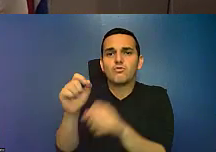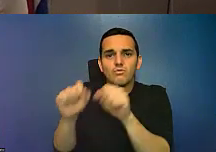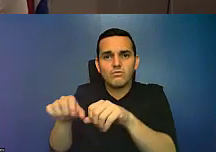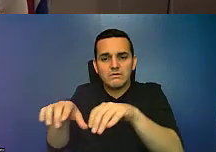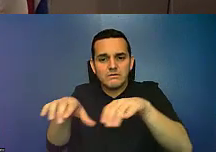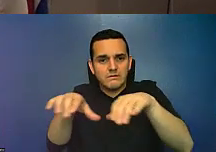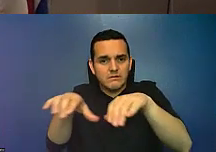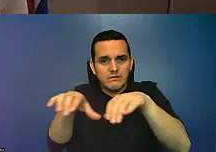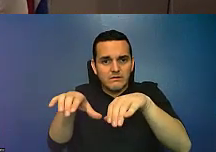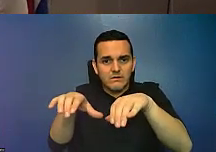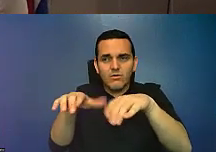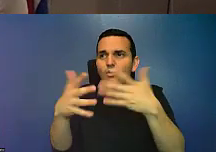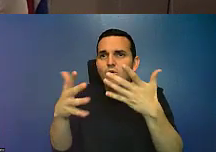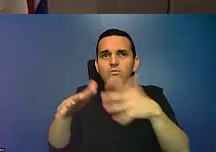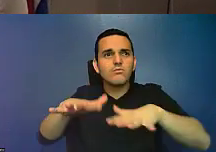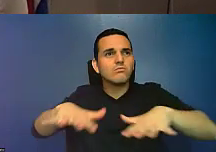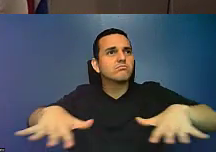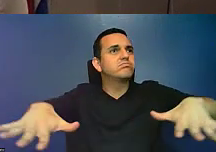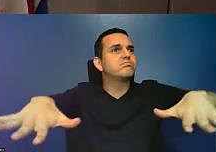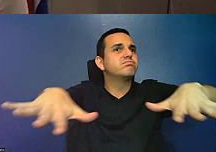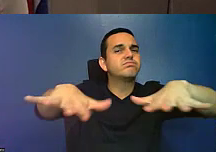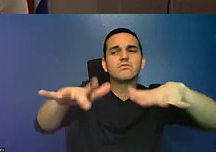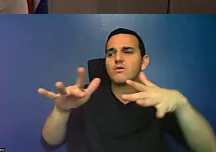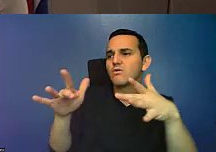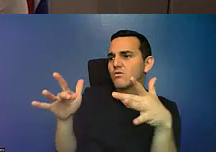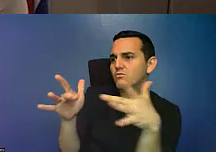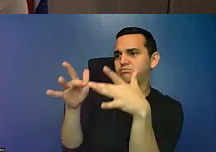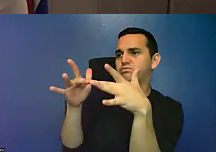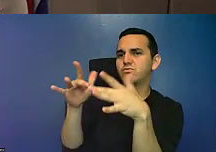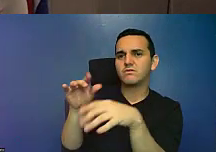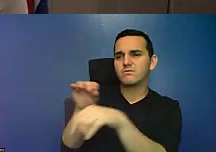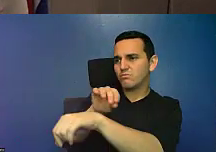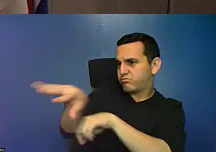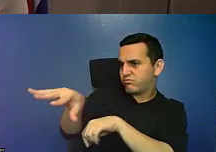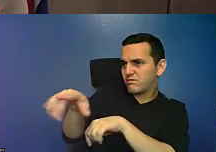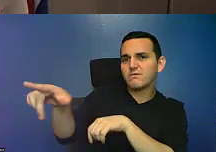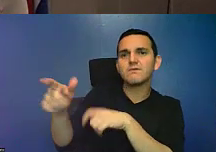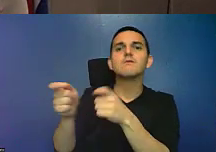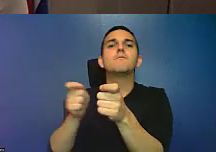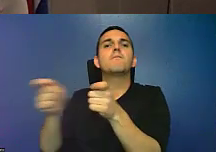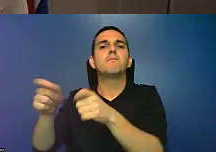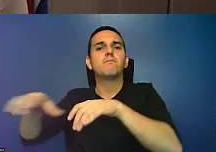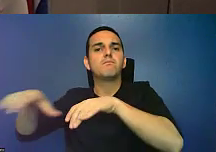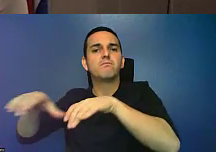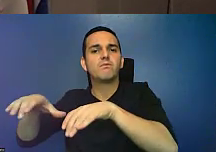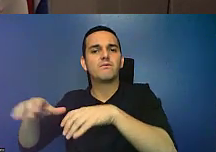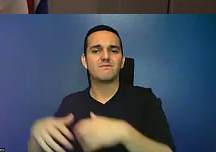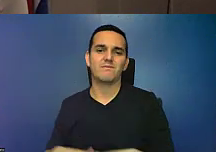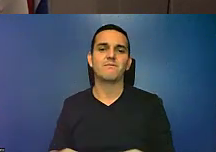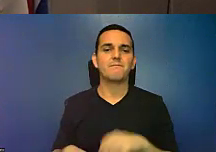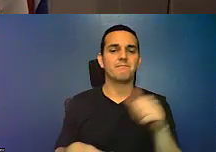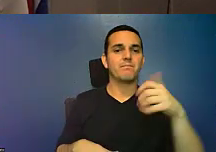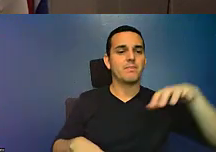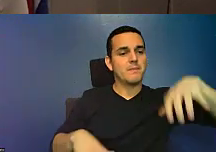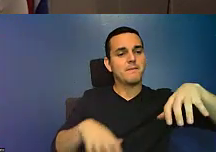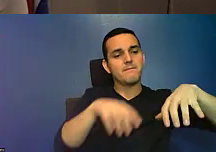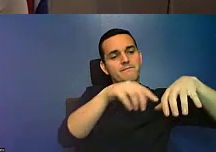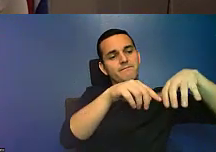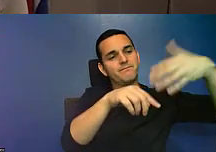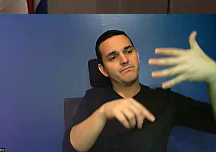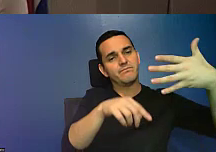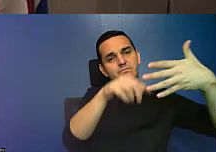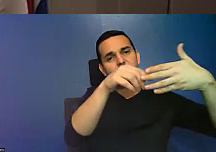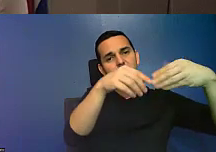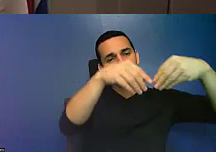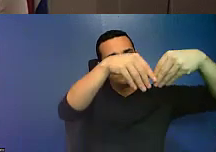pequeñas perturbaciones del ambiente. Así como también una matriz FSR, que es una matriz de sensores. En este